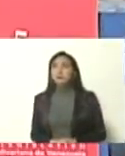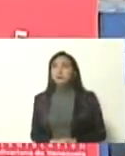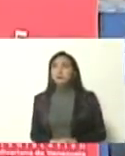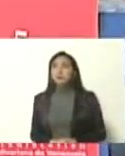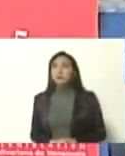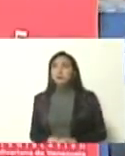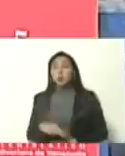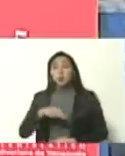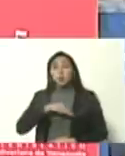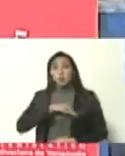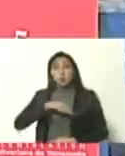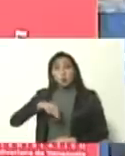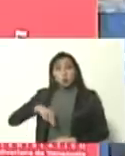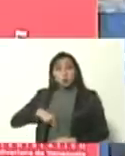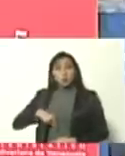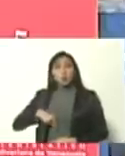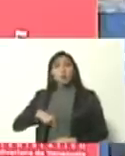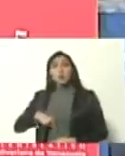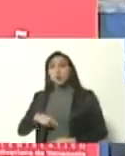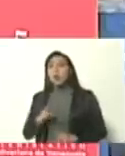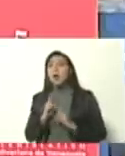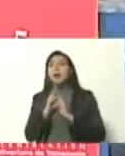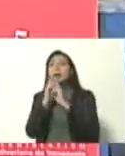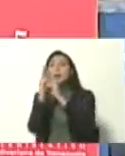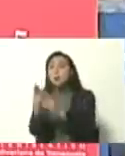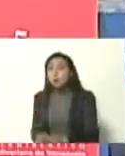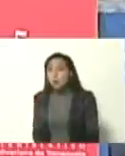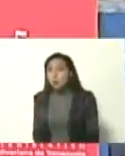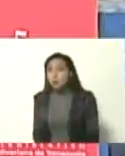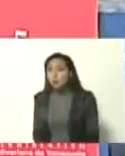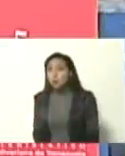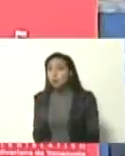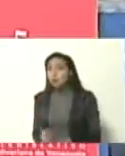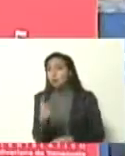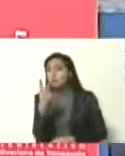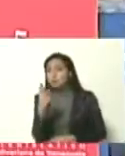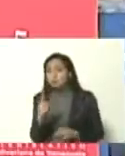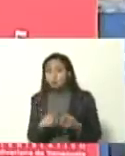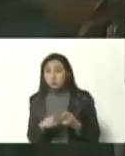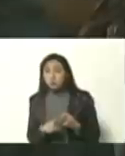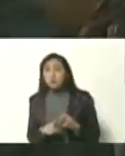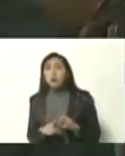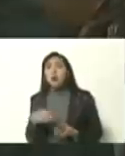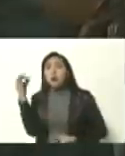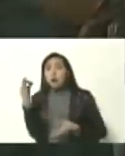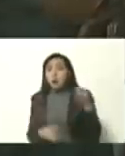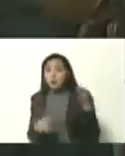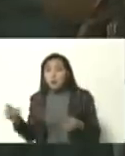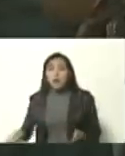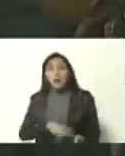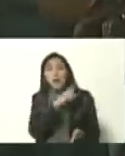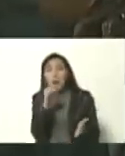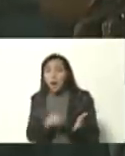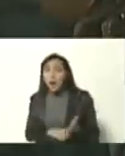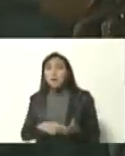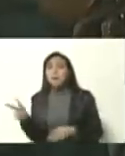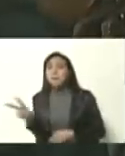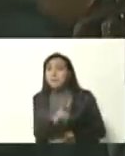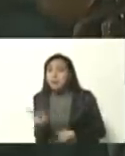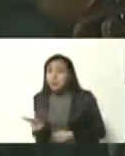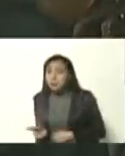Bueno, nosotros te respondemos con dos cosas. Uno, que la Fiscalía General de Venezuela, que es el órgano encargado